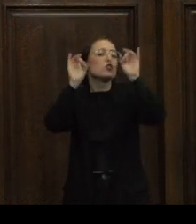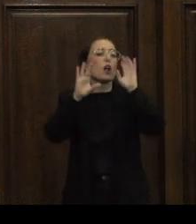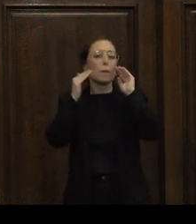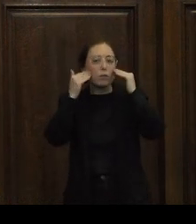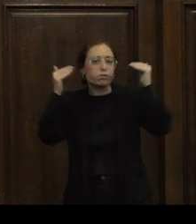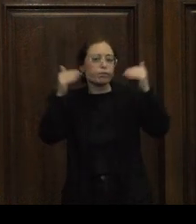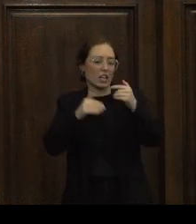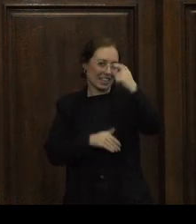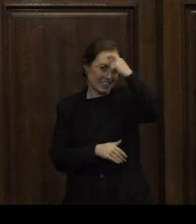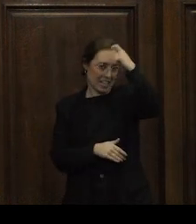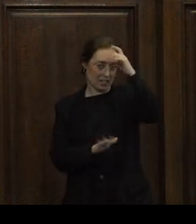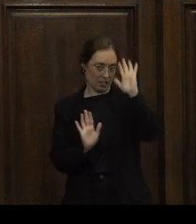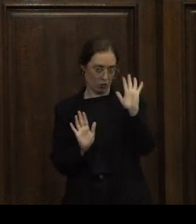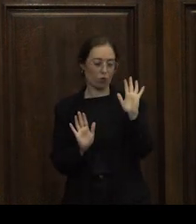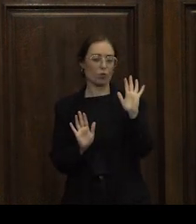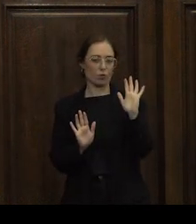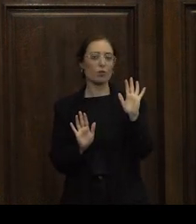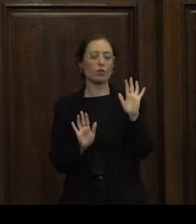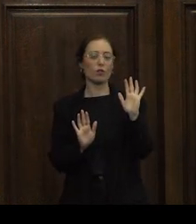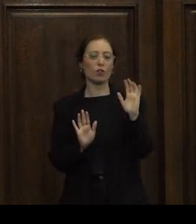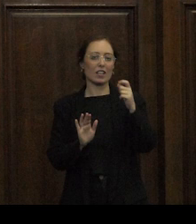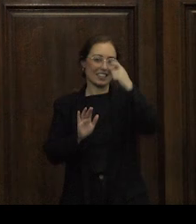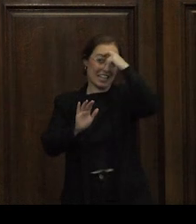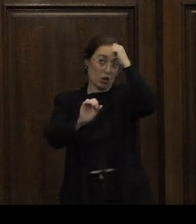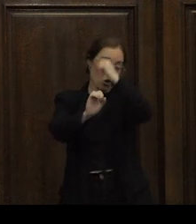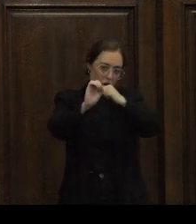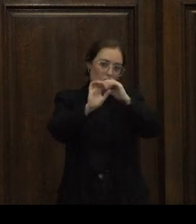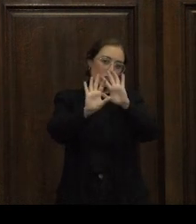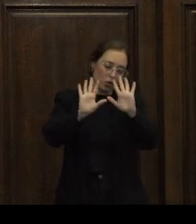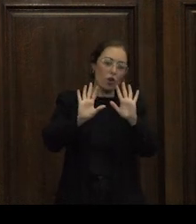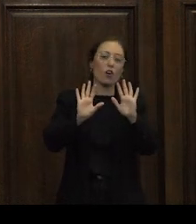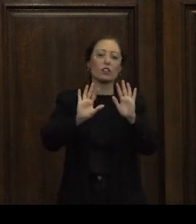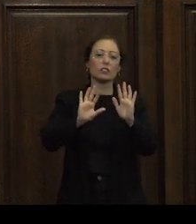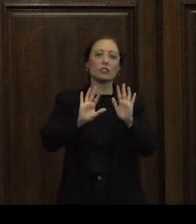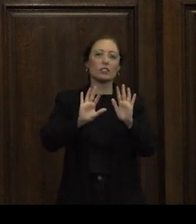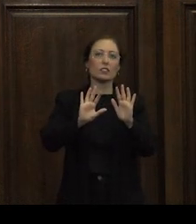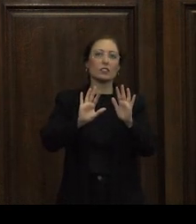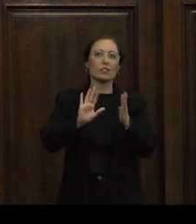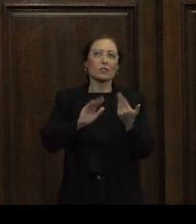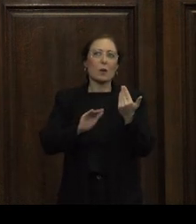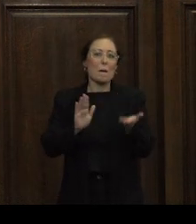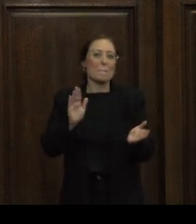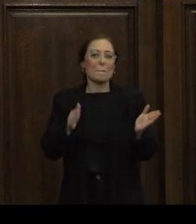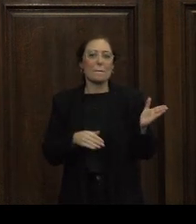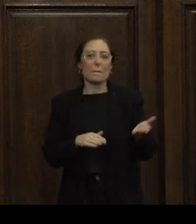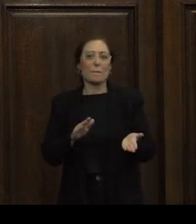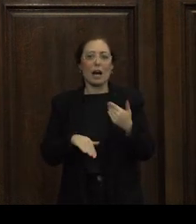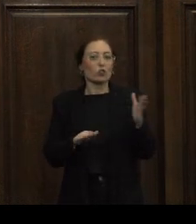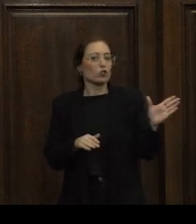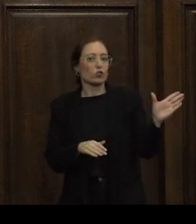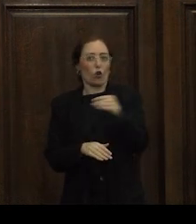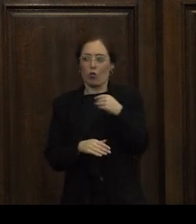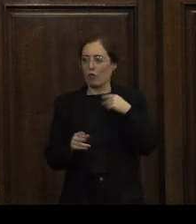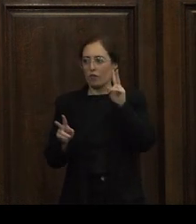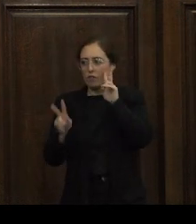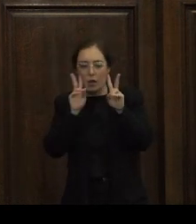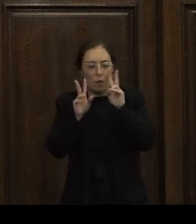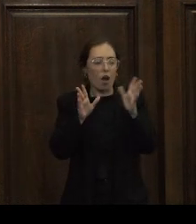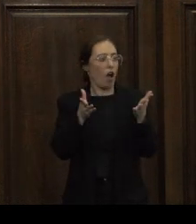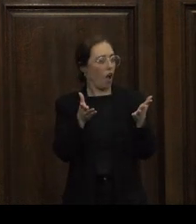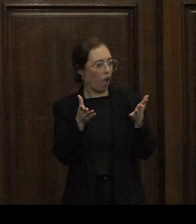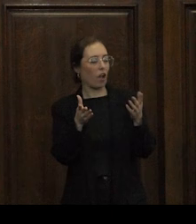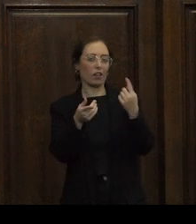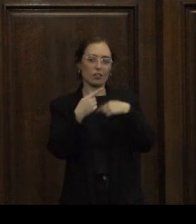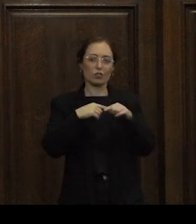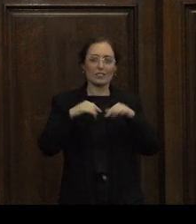técnico, digamos, en ese plano tecnológico, es quizás el más evidente, ¿no? Por eso puede ser tan útil poner